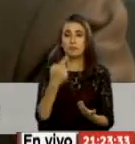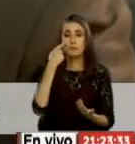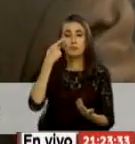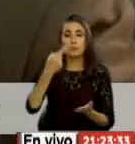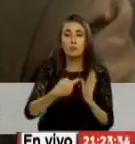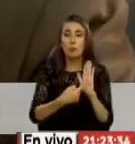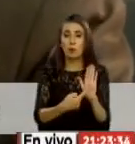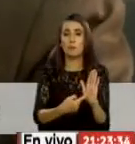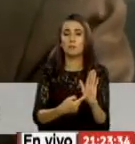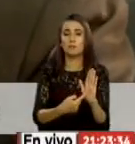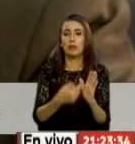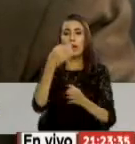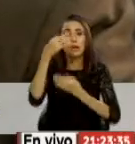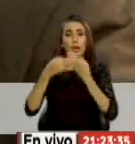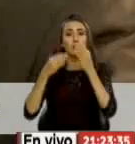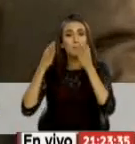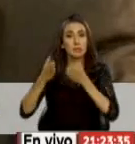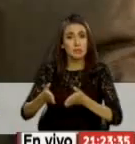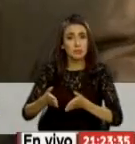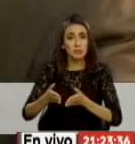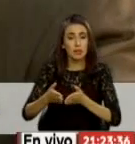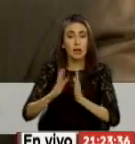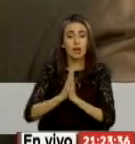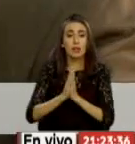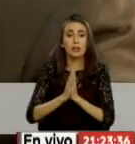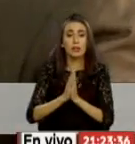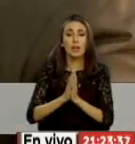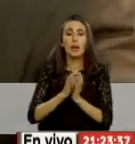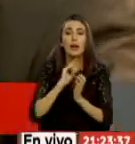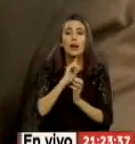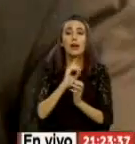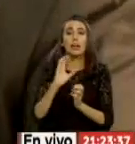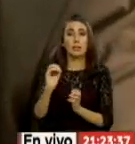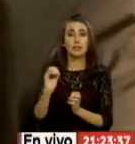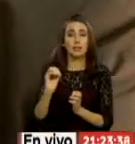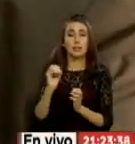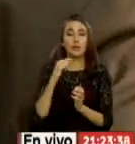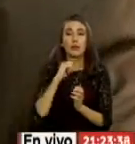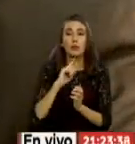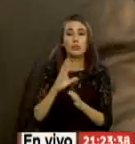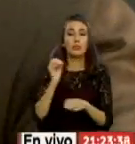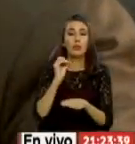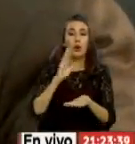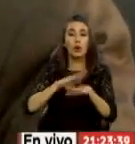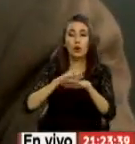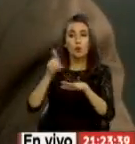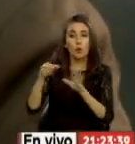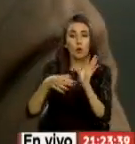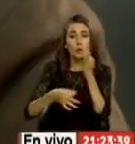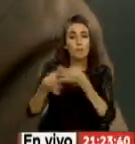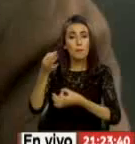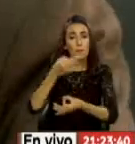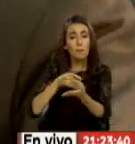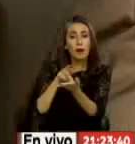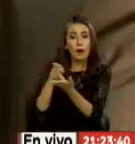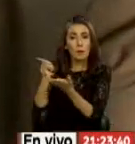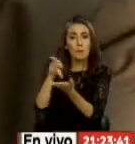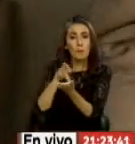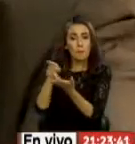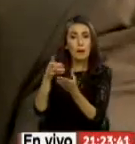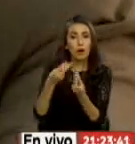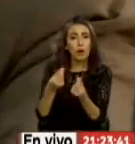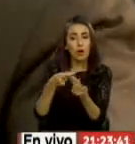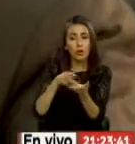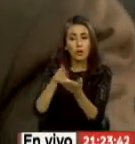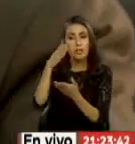probar el fiscal que Rivera era intermediario de Glass. Tendrá que probar que Rivera le entregó dinero a Glass